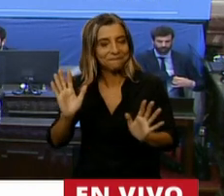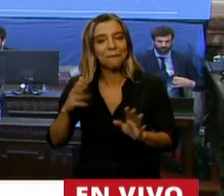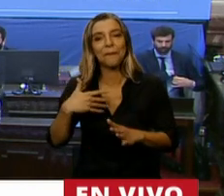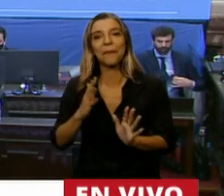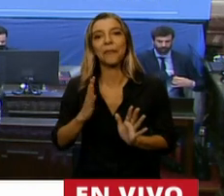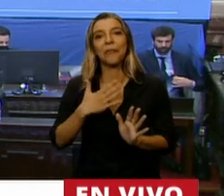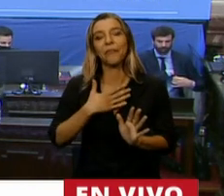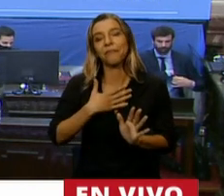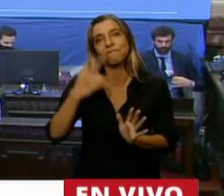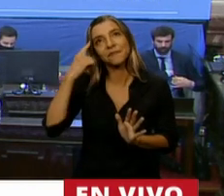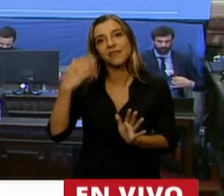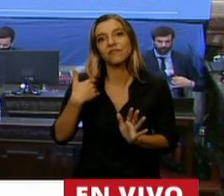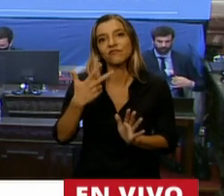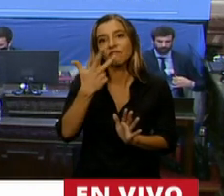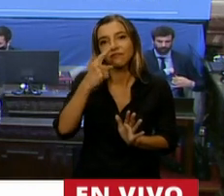los 37 años.